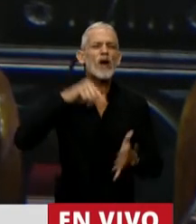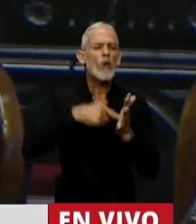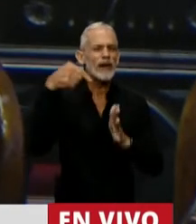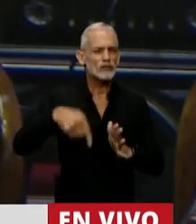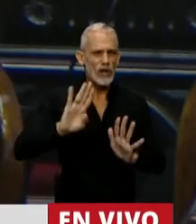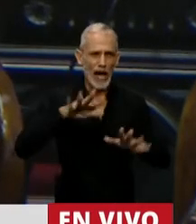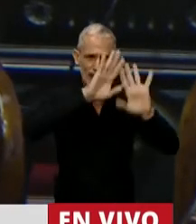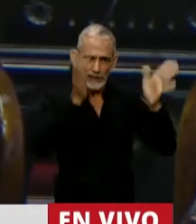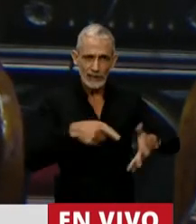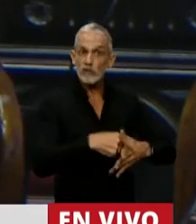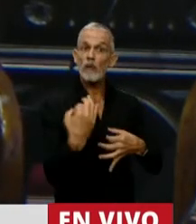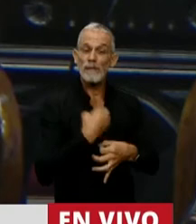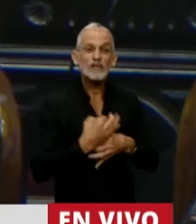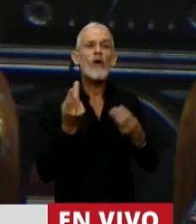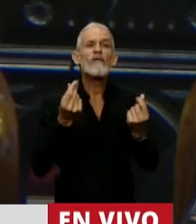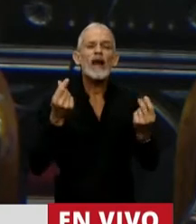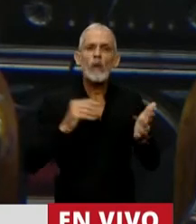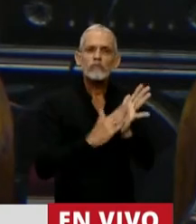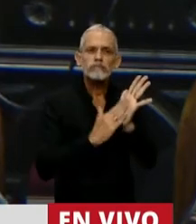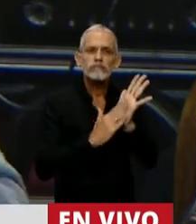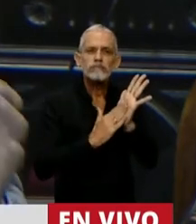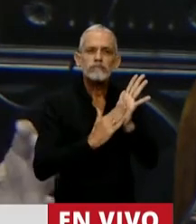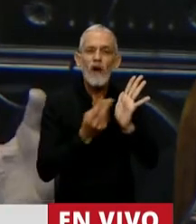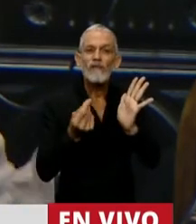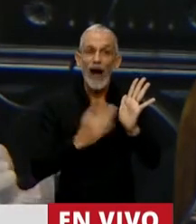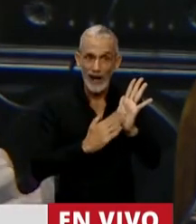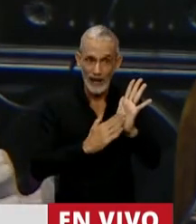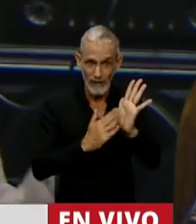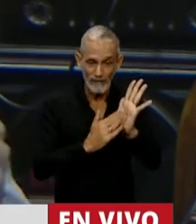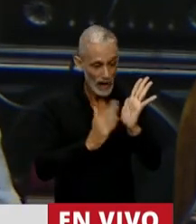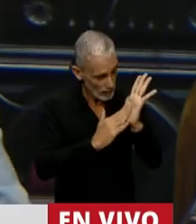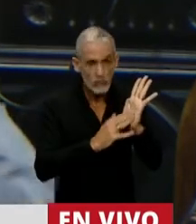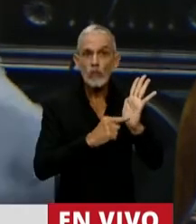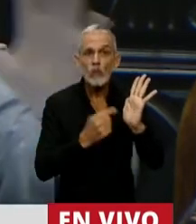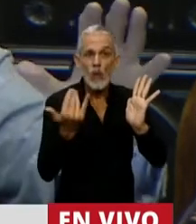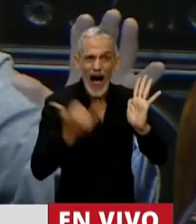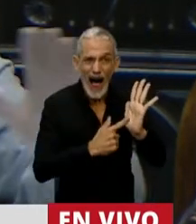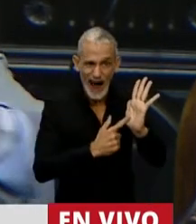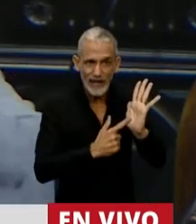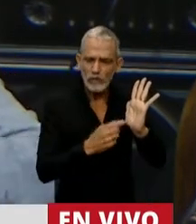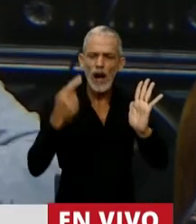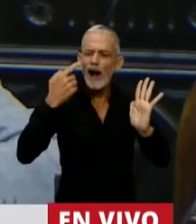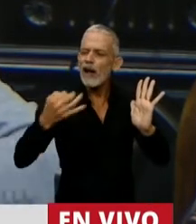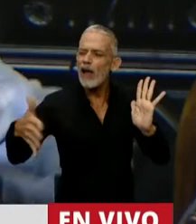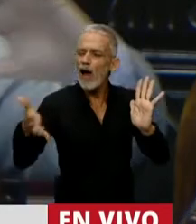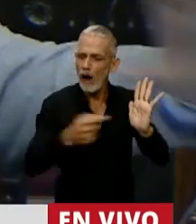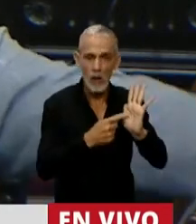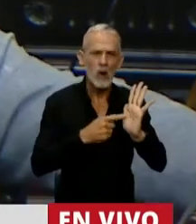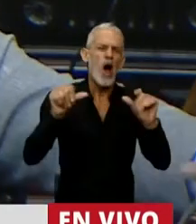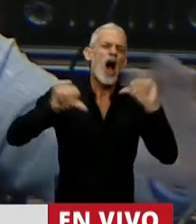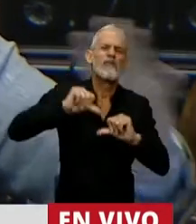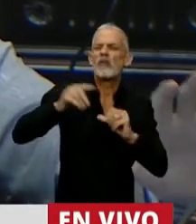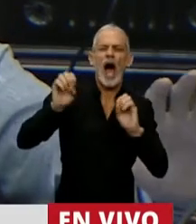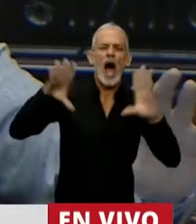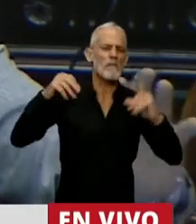me enseñaron que lo que valía era la evidencia y que la evidencia había que confrontarla con la realidad. Empirismo puro. Acá no hay ni metafísica, ni